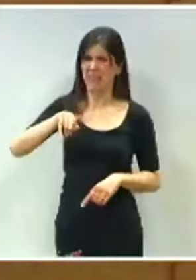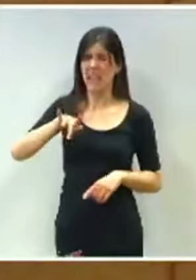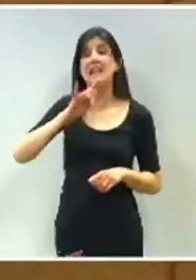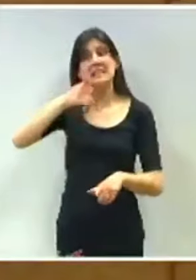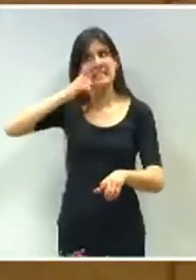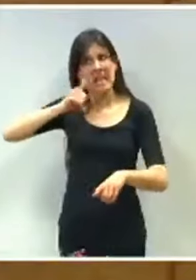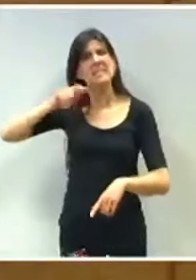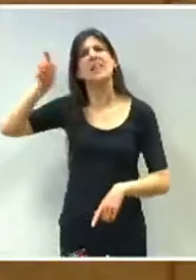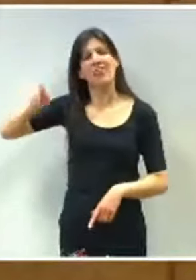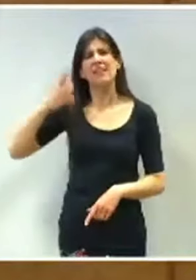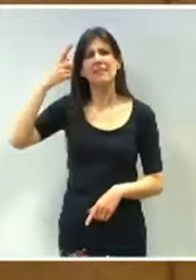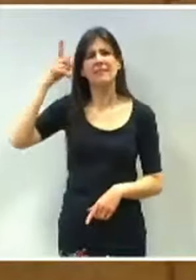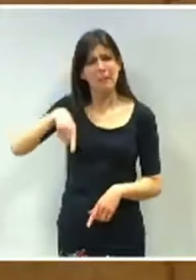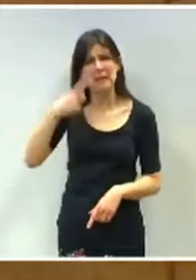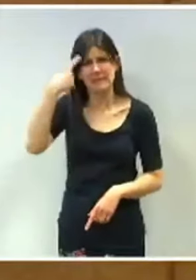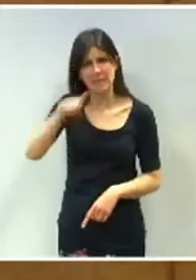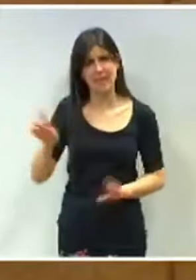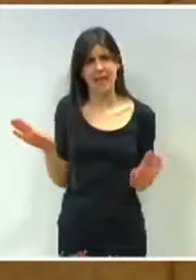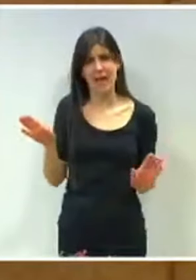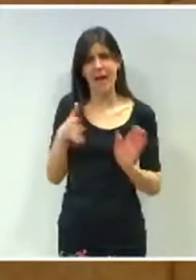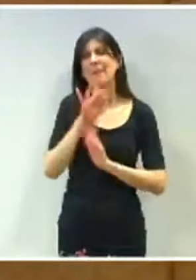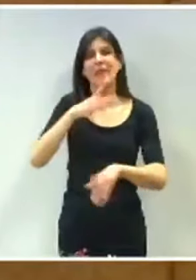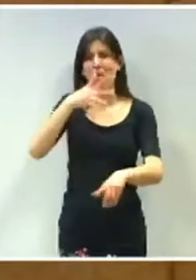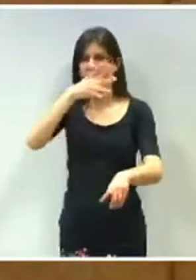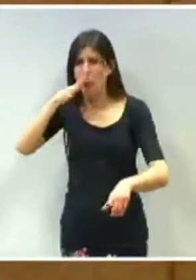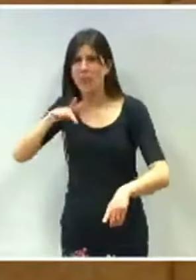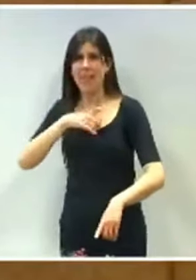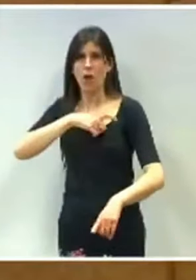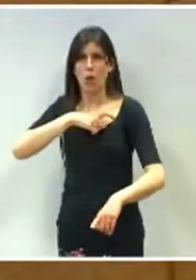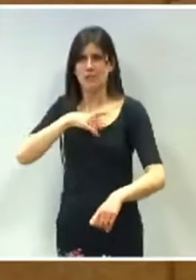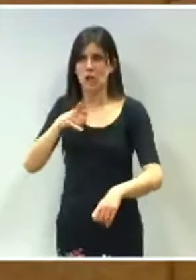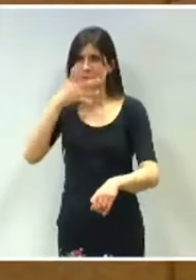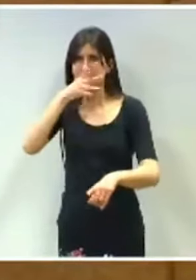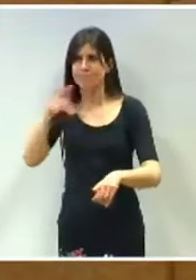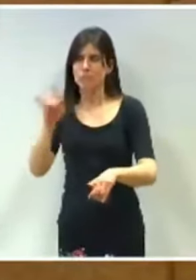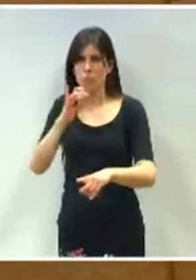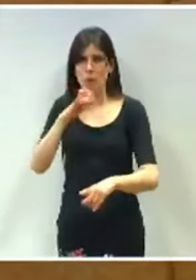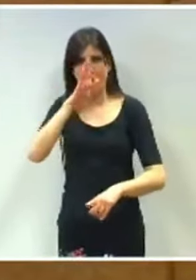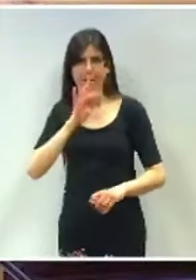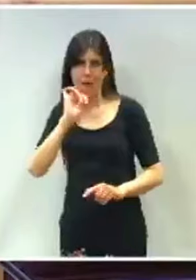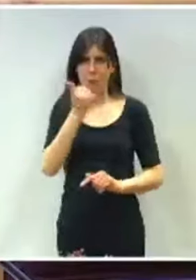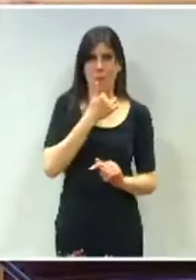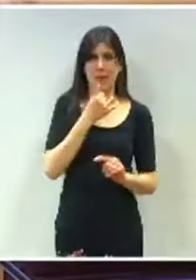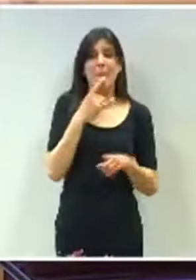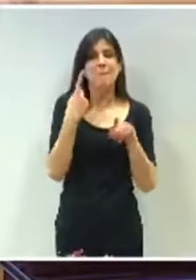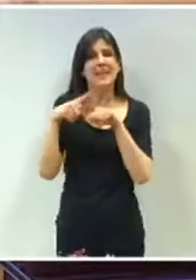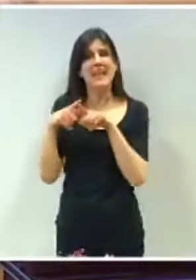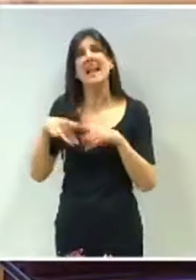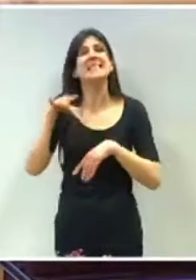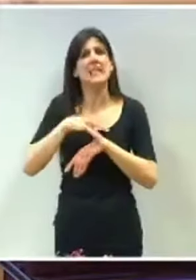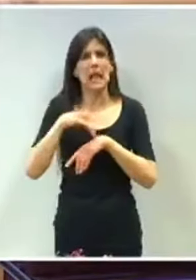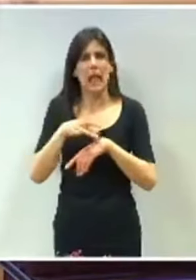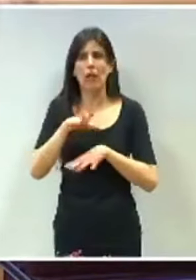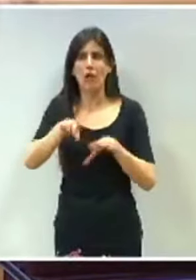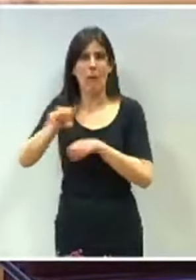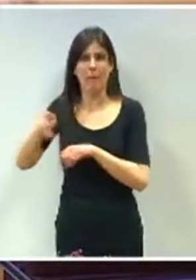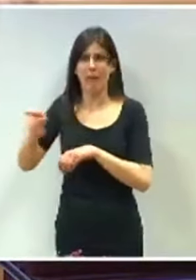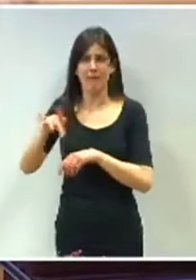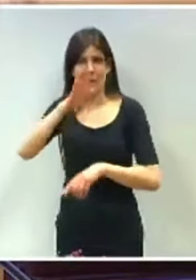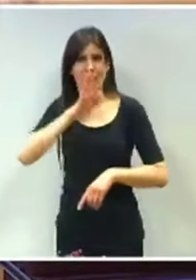también la sabía ocultó denuncias sobre comisiones en la compra de material sanitario Así que antes del